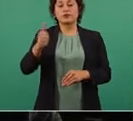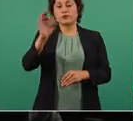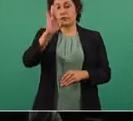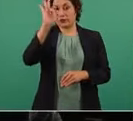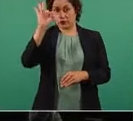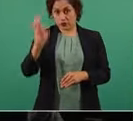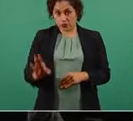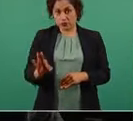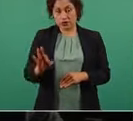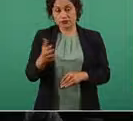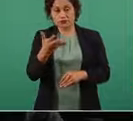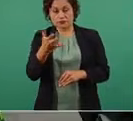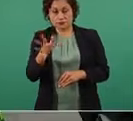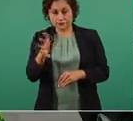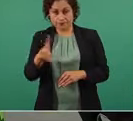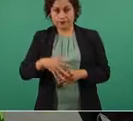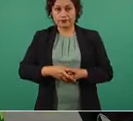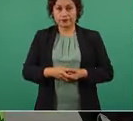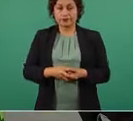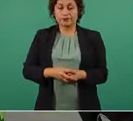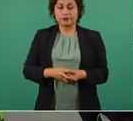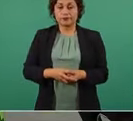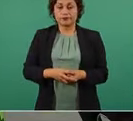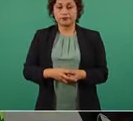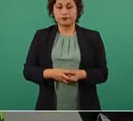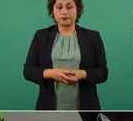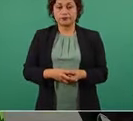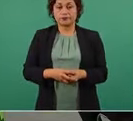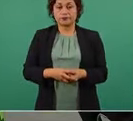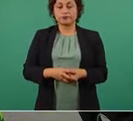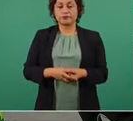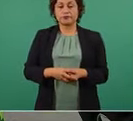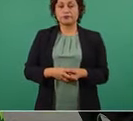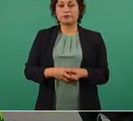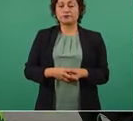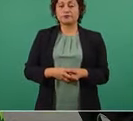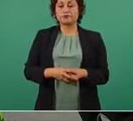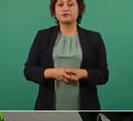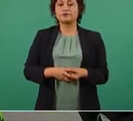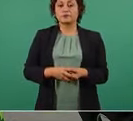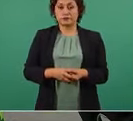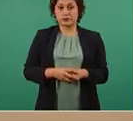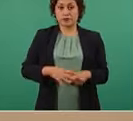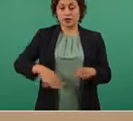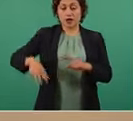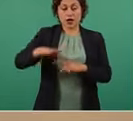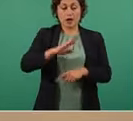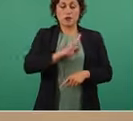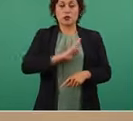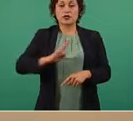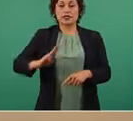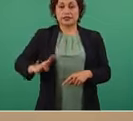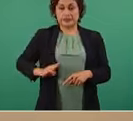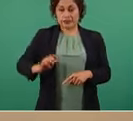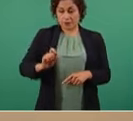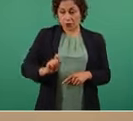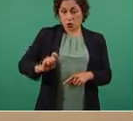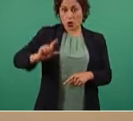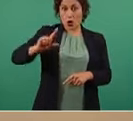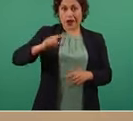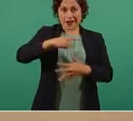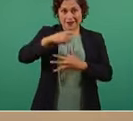19.6% en promedio. De los municipios que se incrementan, estos 6 municipios